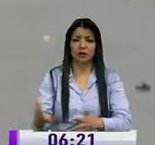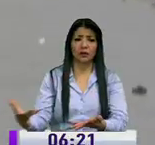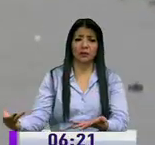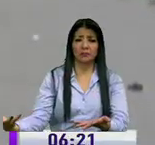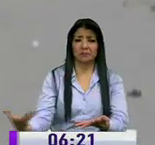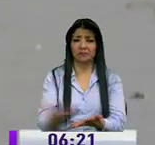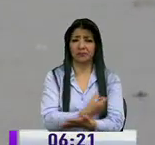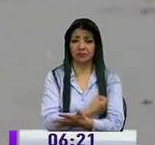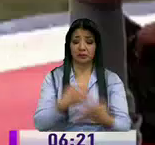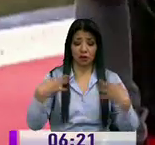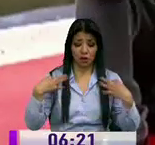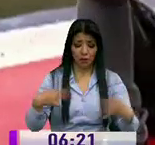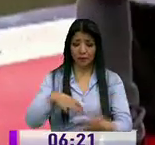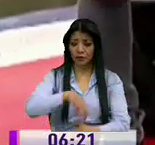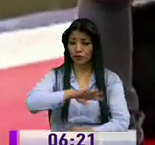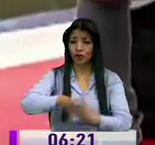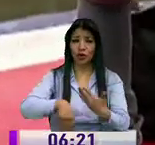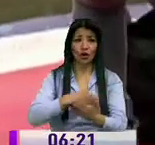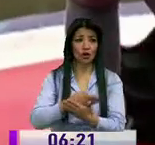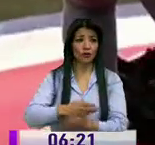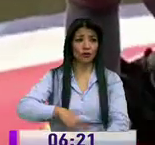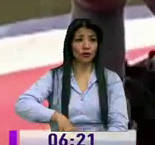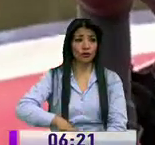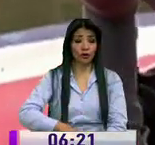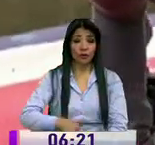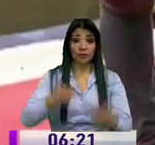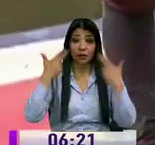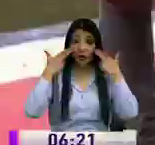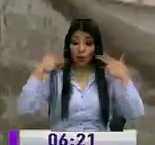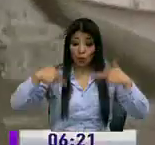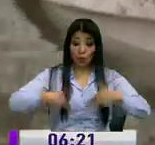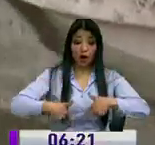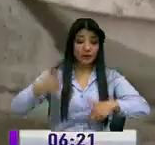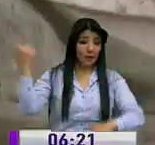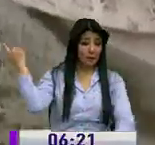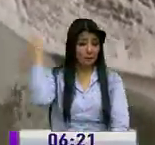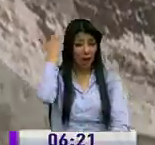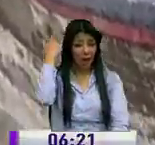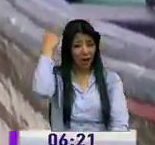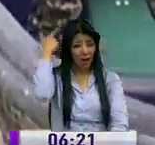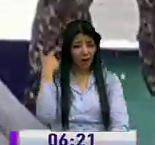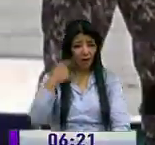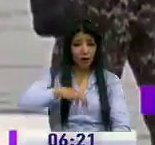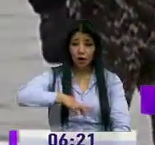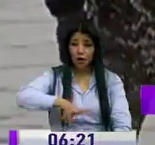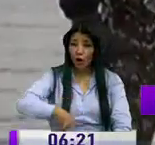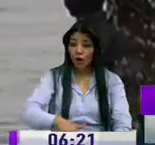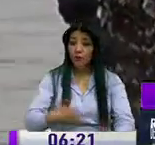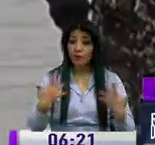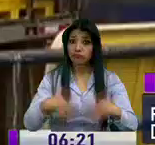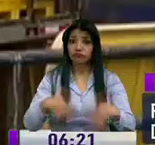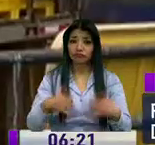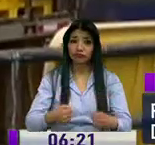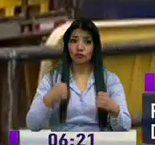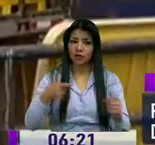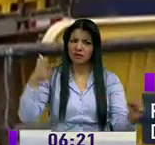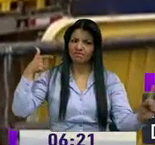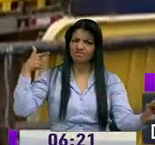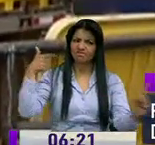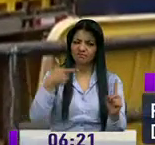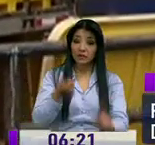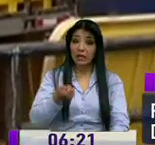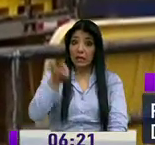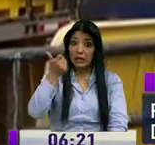sus vestimentas. Al guardia le partieron la cabeza, y nos robaron todo, ya nos dieron duro. Que nos iban a matar porque